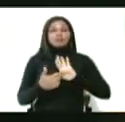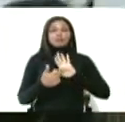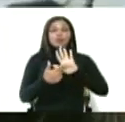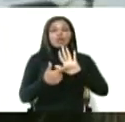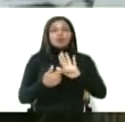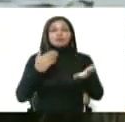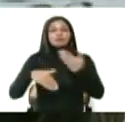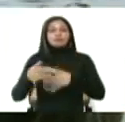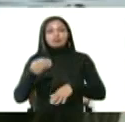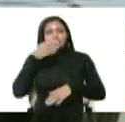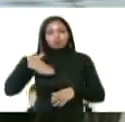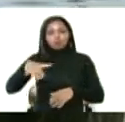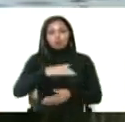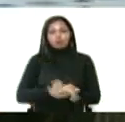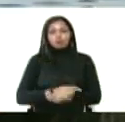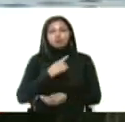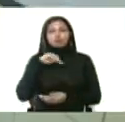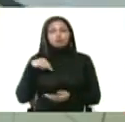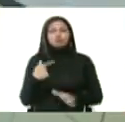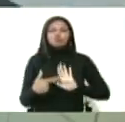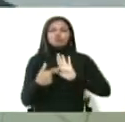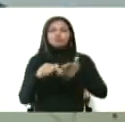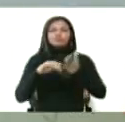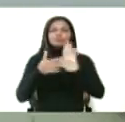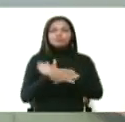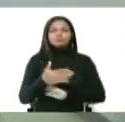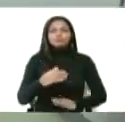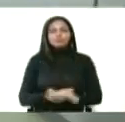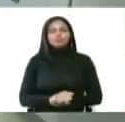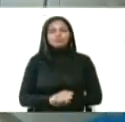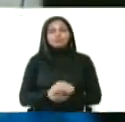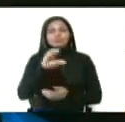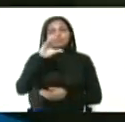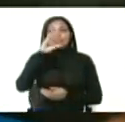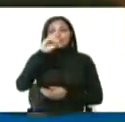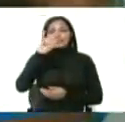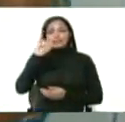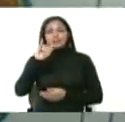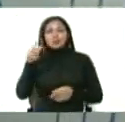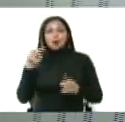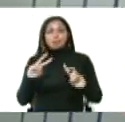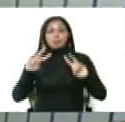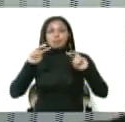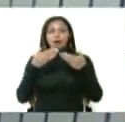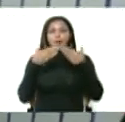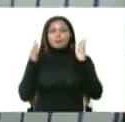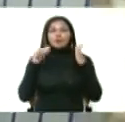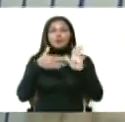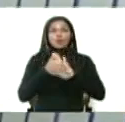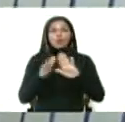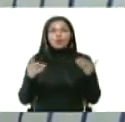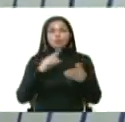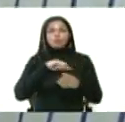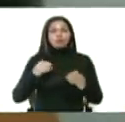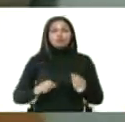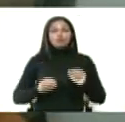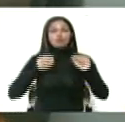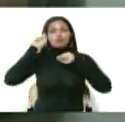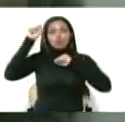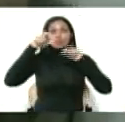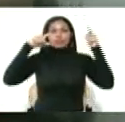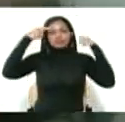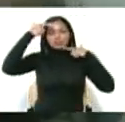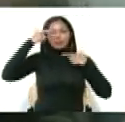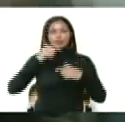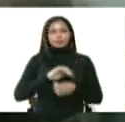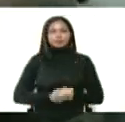nuestro pueblo. Nosotros queremos destacar, presidente, que este CDI se inauguró precisamente por nuestro comandante supremo y